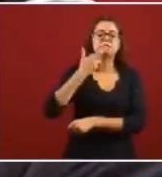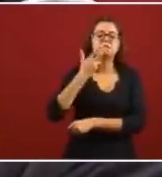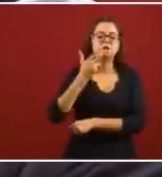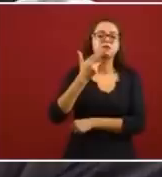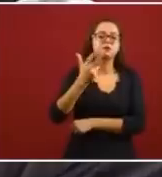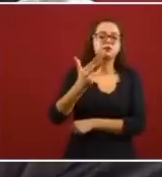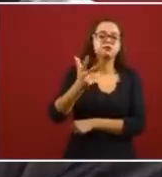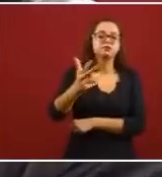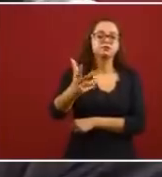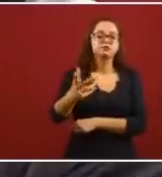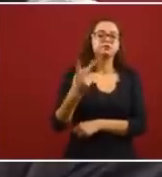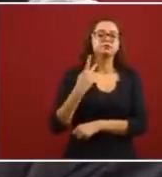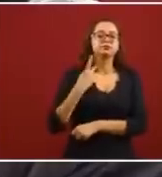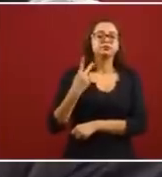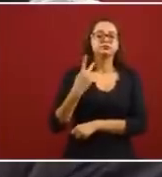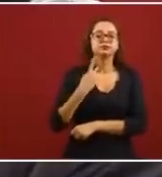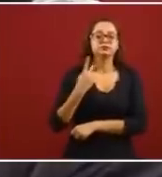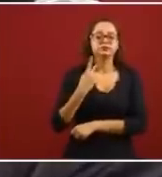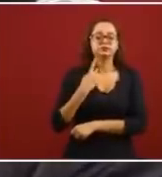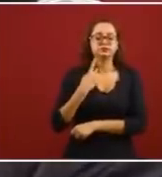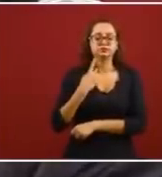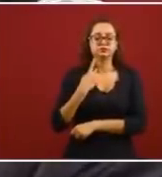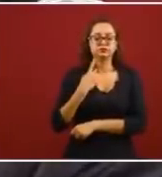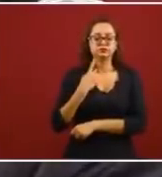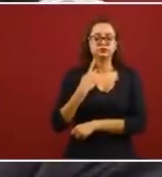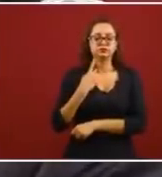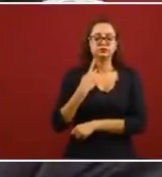la política